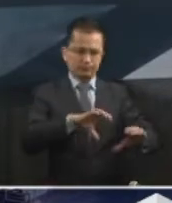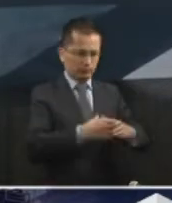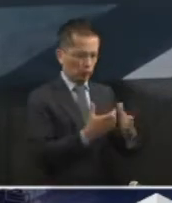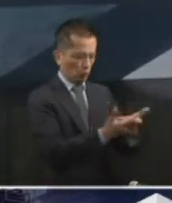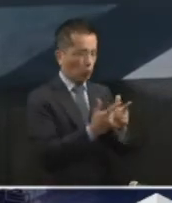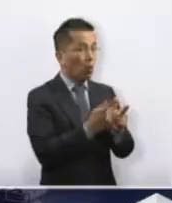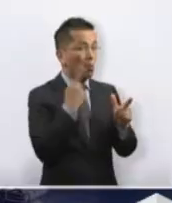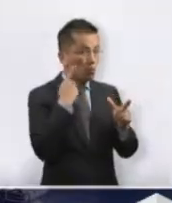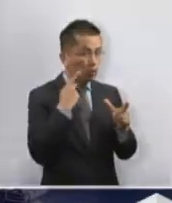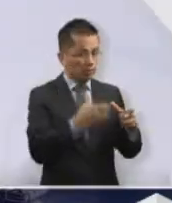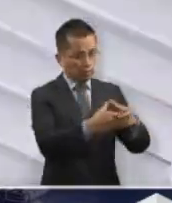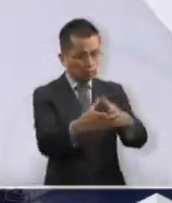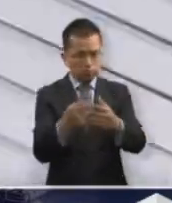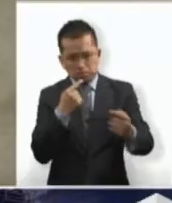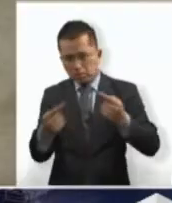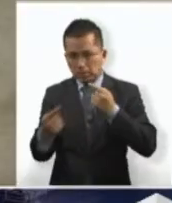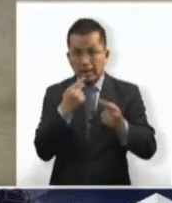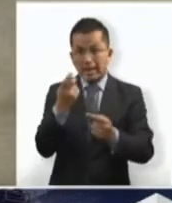parlamentarios.